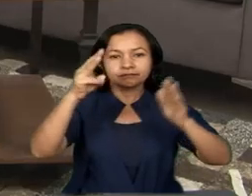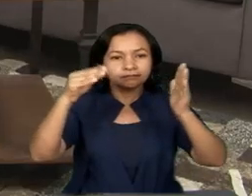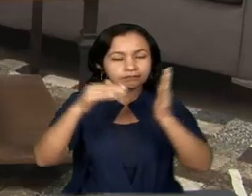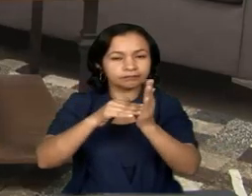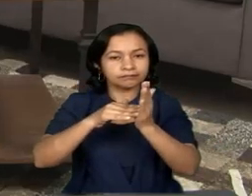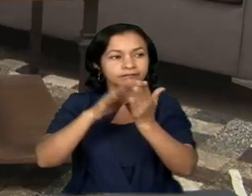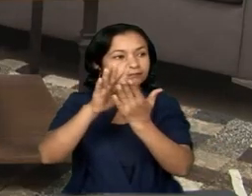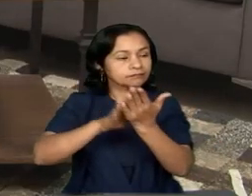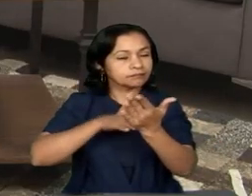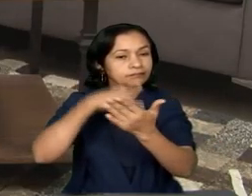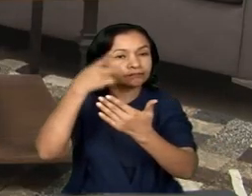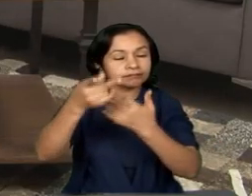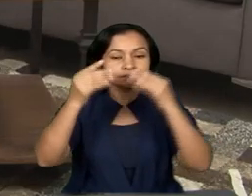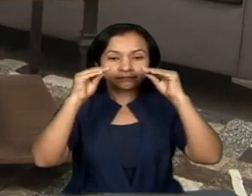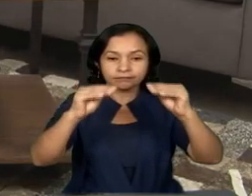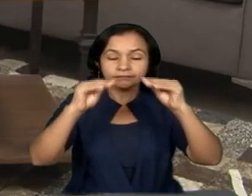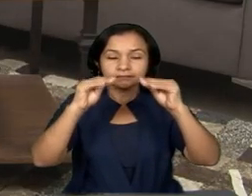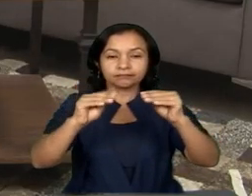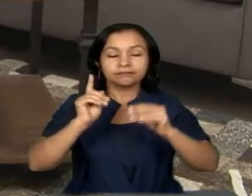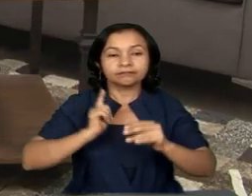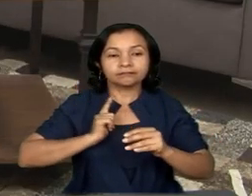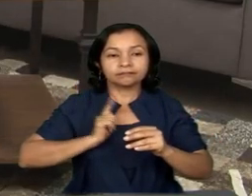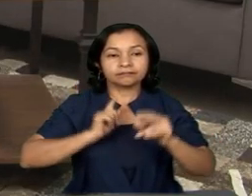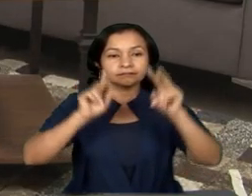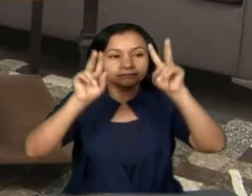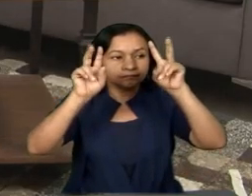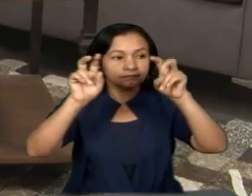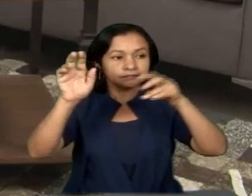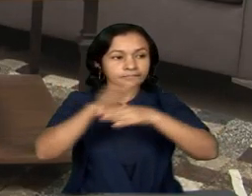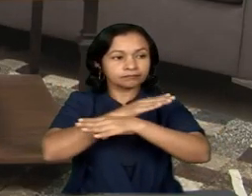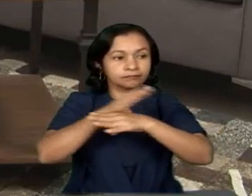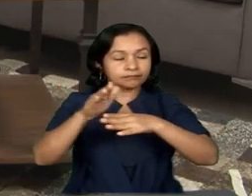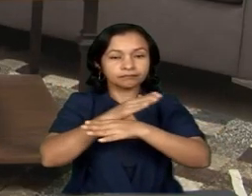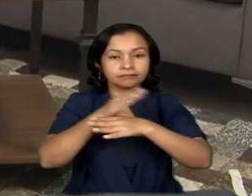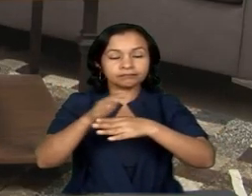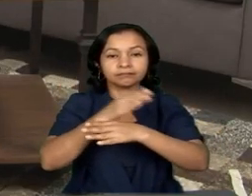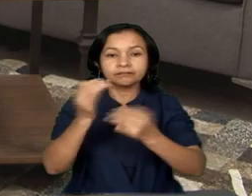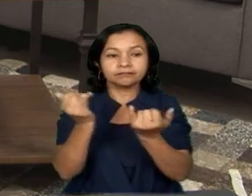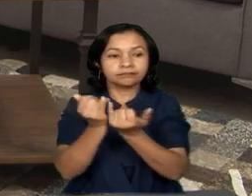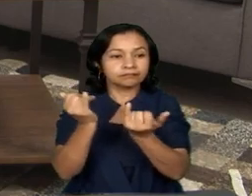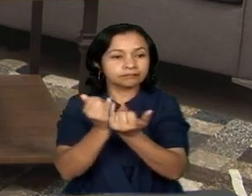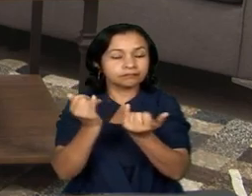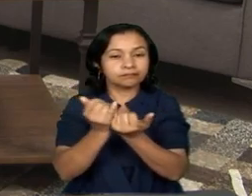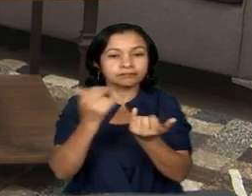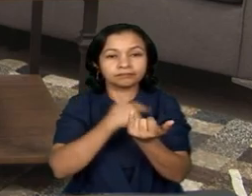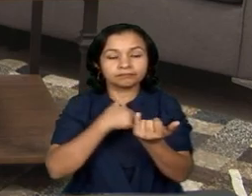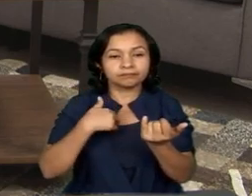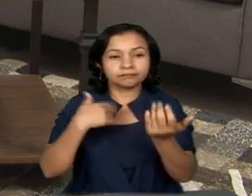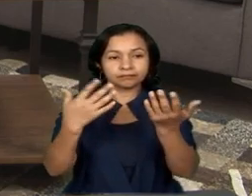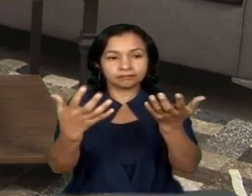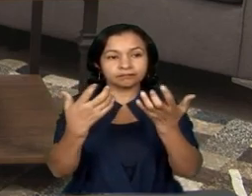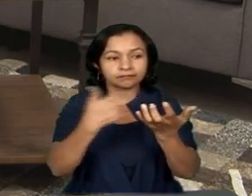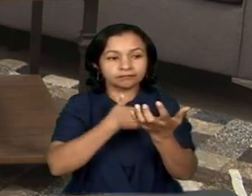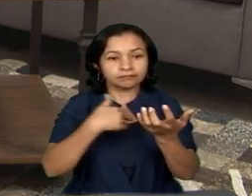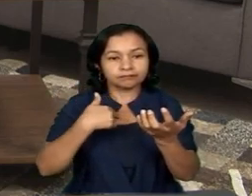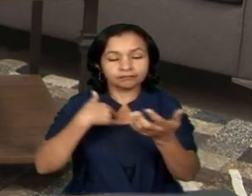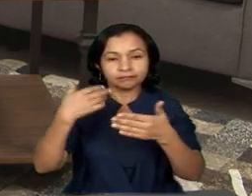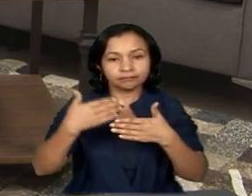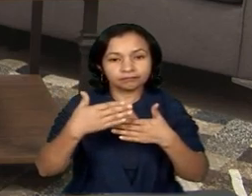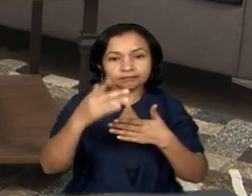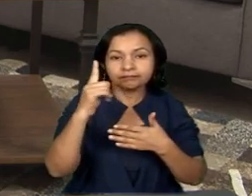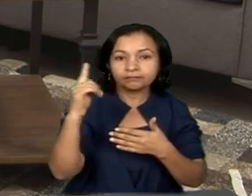programas educativos en línea, textos digitalizados en línea, ¿verdad? Que aspiramos a convertirlos en textos digitales. O sea,